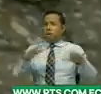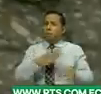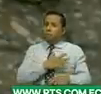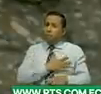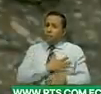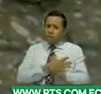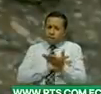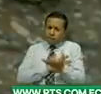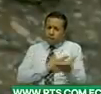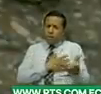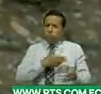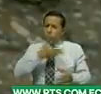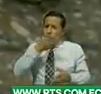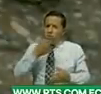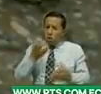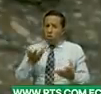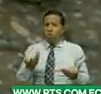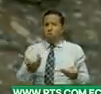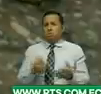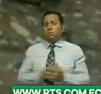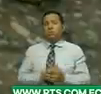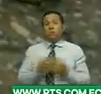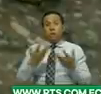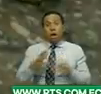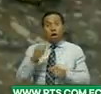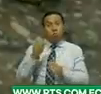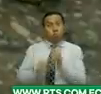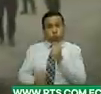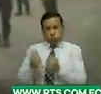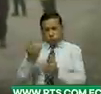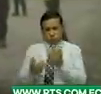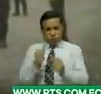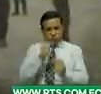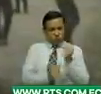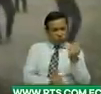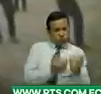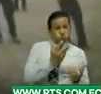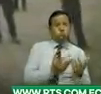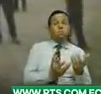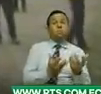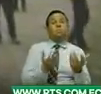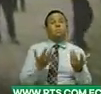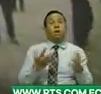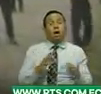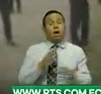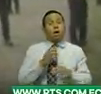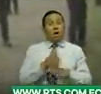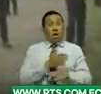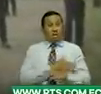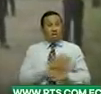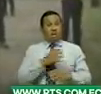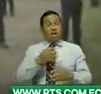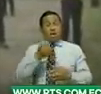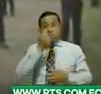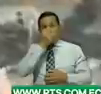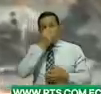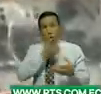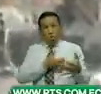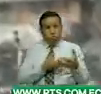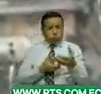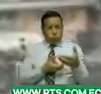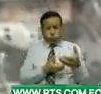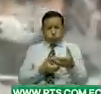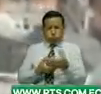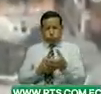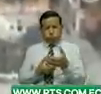pasado. Tras disparar a los dos conductores, quemaron los camiones. Cuando acudieron los bomberos, las volquetas estaban aún prendidas. Las dos cabinas